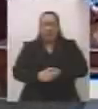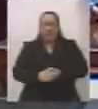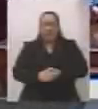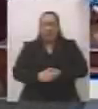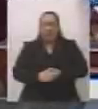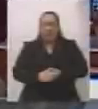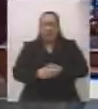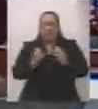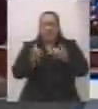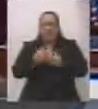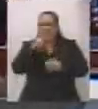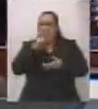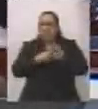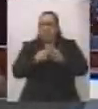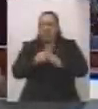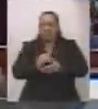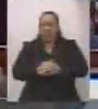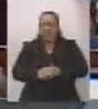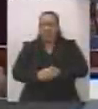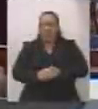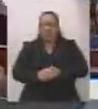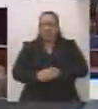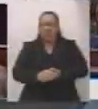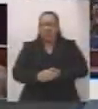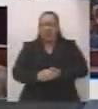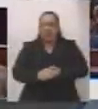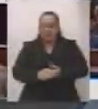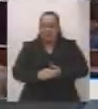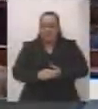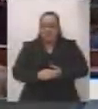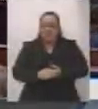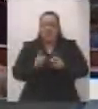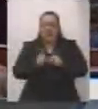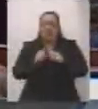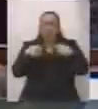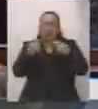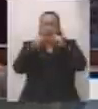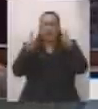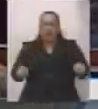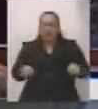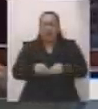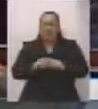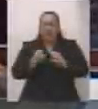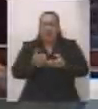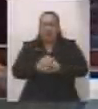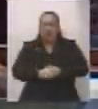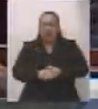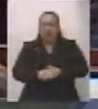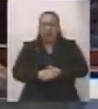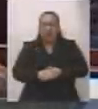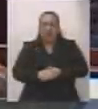El Congreso de la República del Perú otorga el diploma del Congreso de la